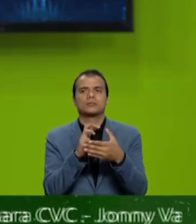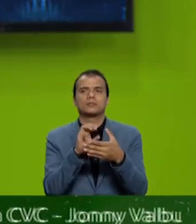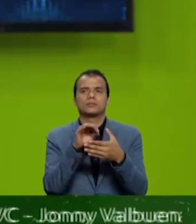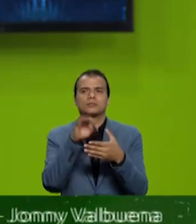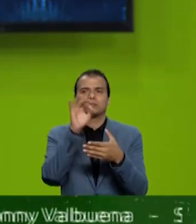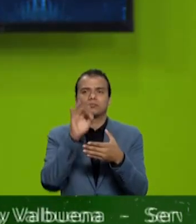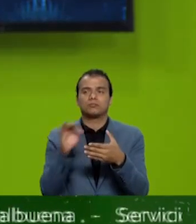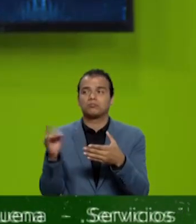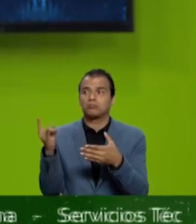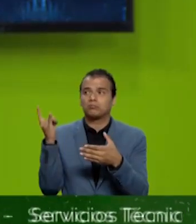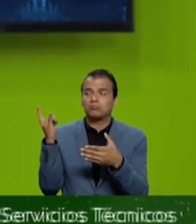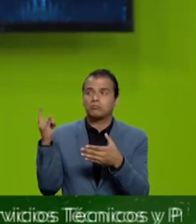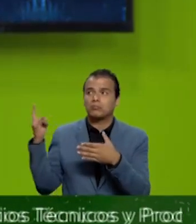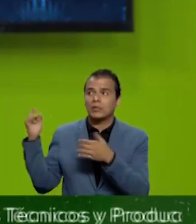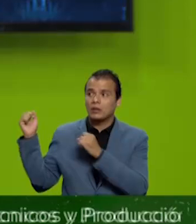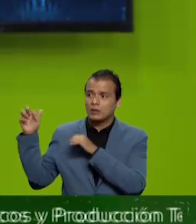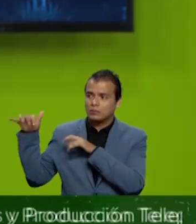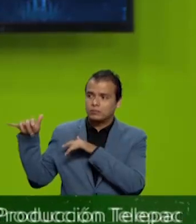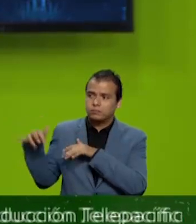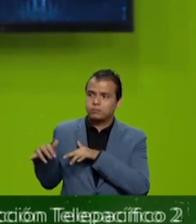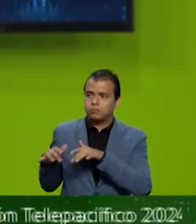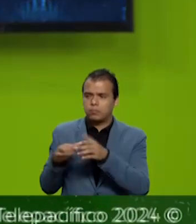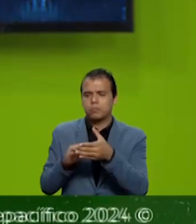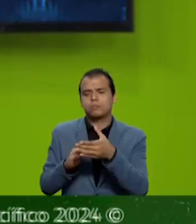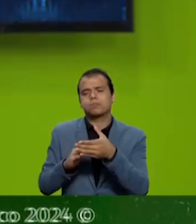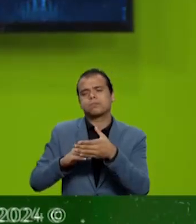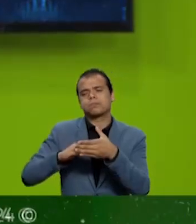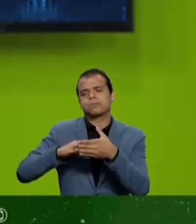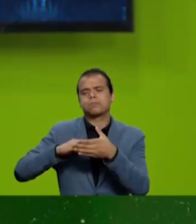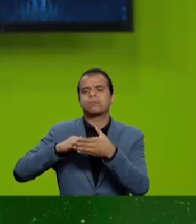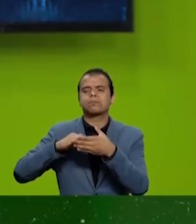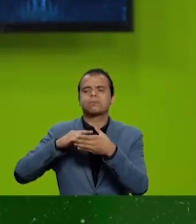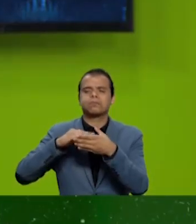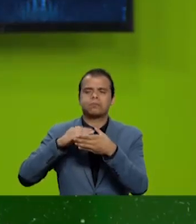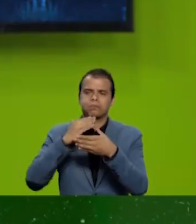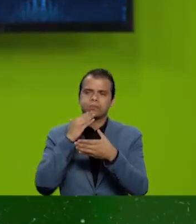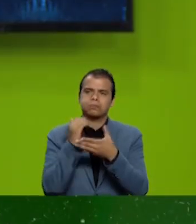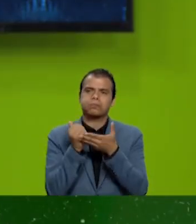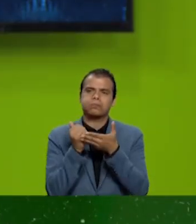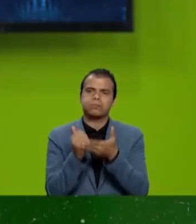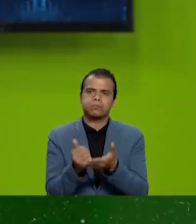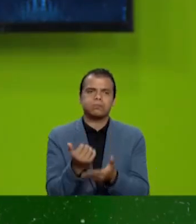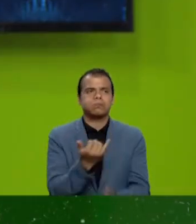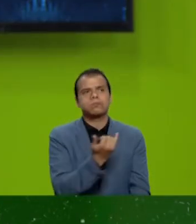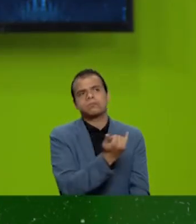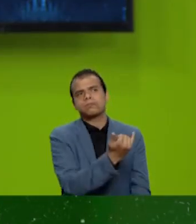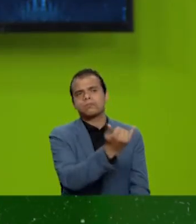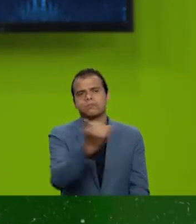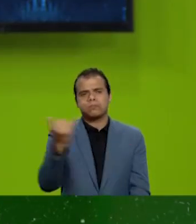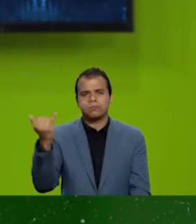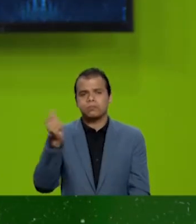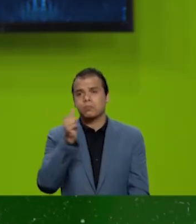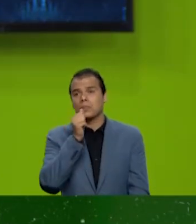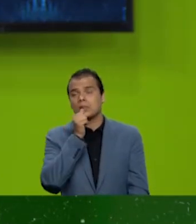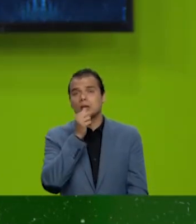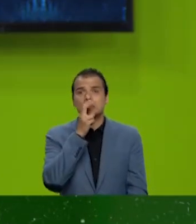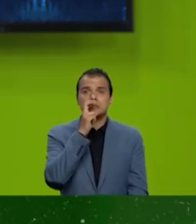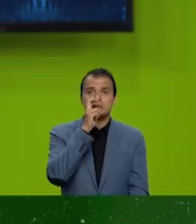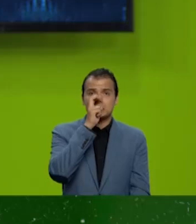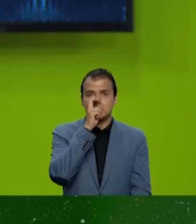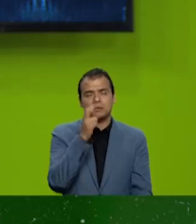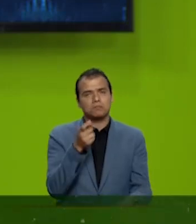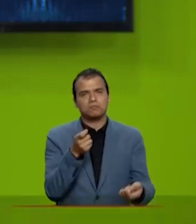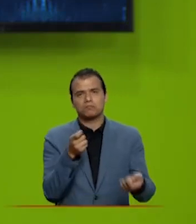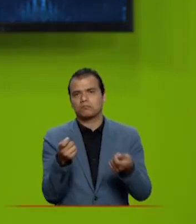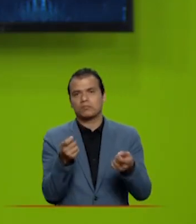volumenes de agua suficiente para que podamos entonces decir que el envalse va a contribuir ahora es a minimizar el tema de las inundaciones en el